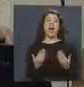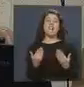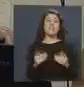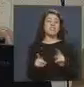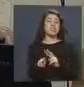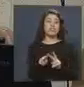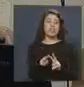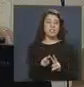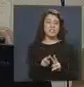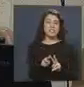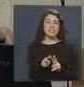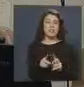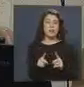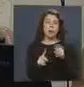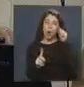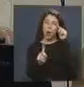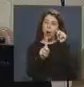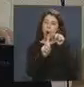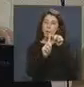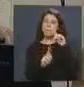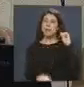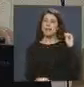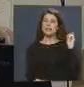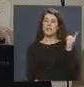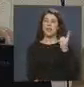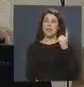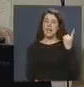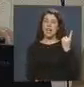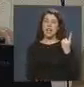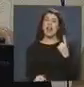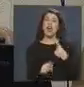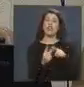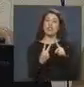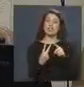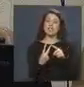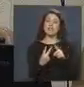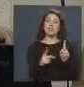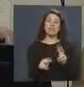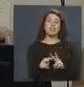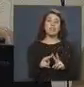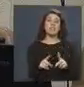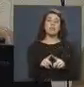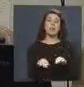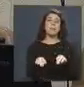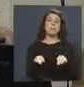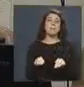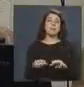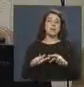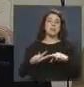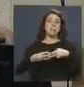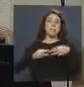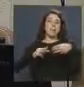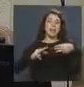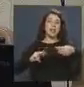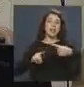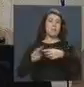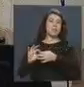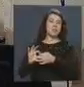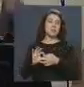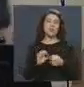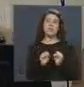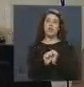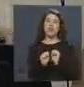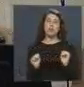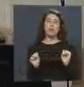producidas de acuerdo a los objetivos generales, y segundo, no son producidas con la misma metodología, y en consecuencia no pueden